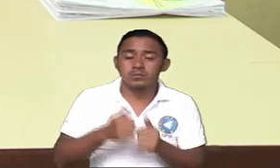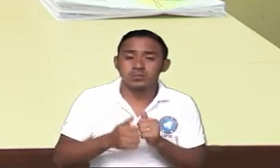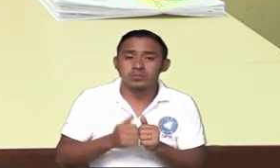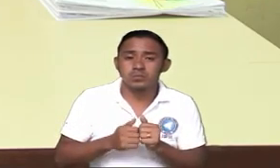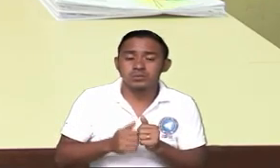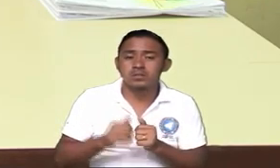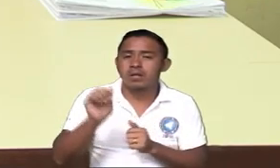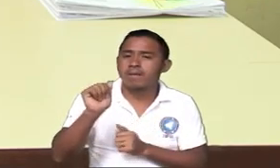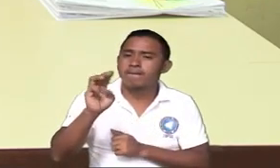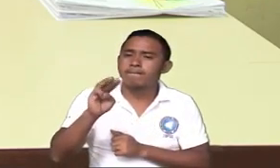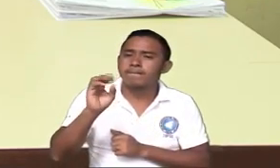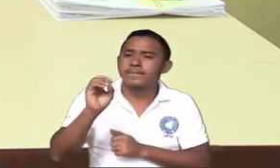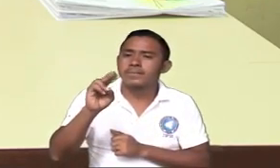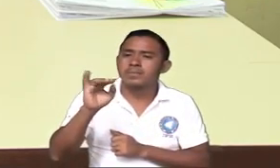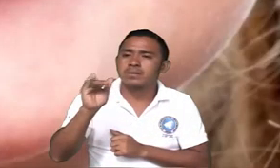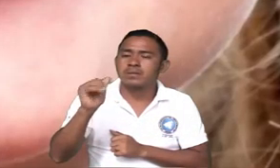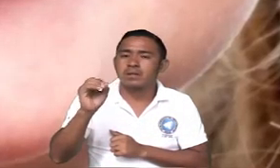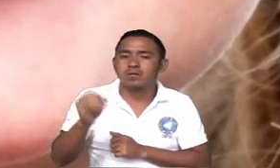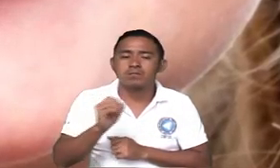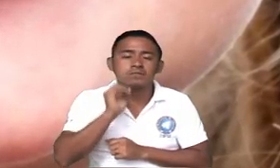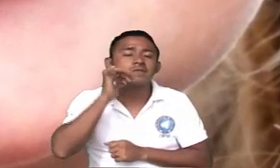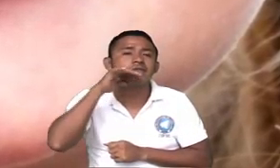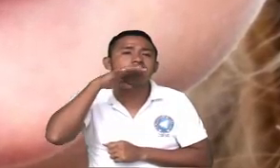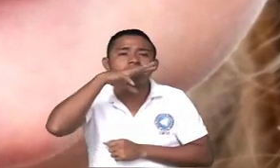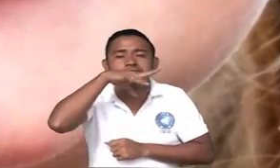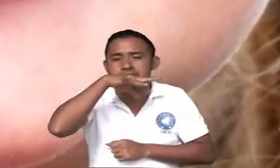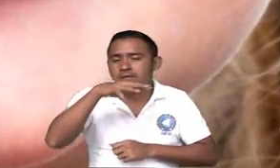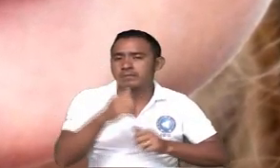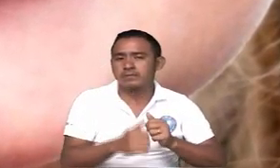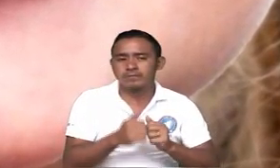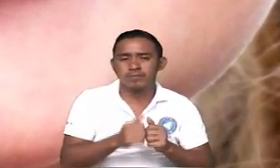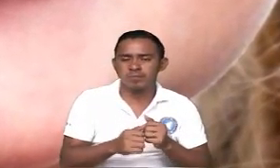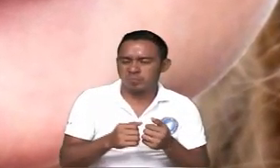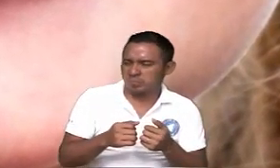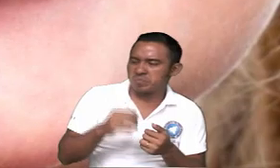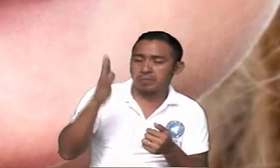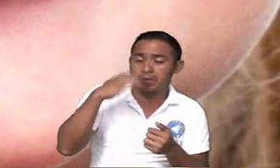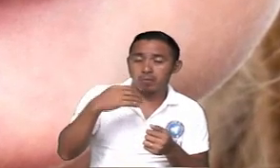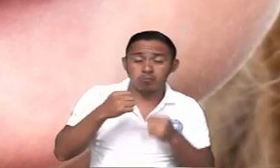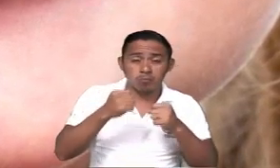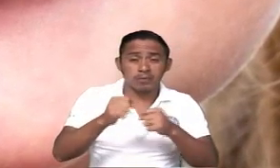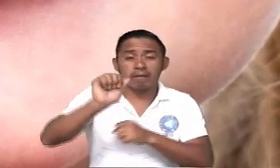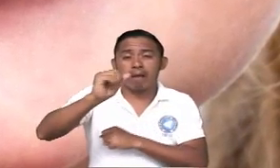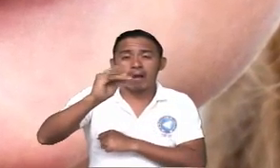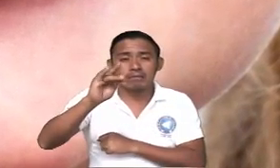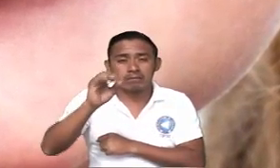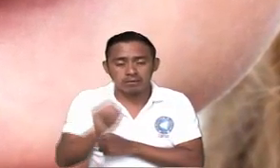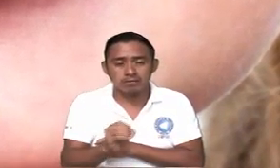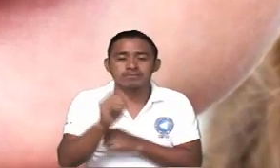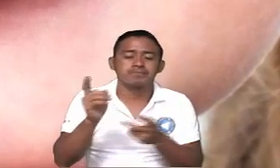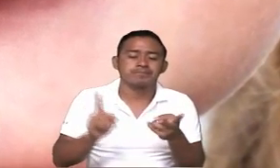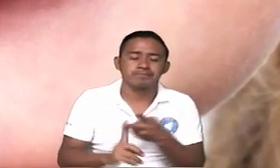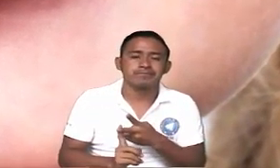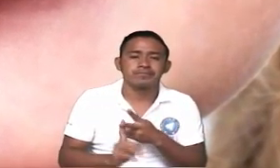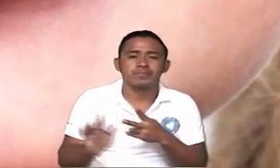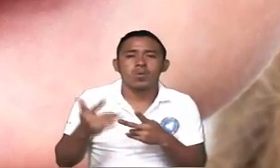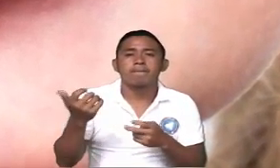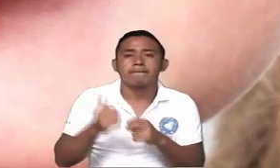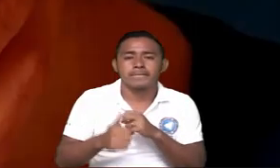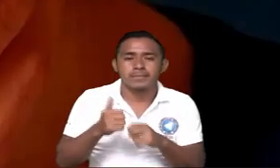de amoníaco, entonces va a ser un aliento tipo ácido, ¿ya? Asimismo, también cuando hay